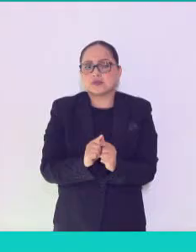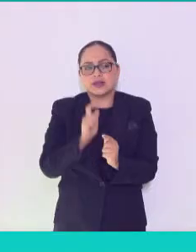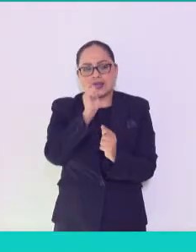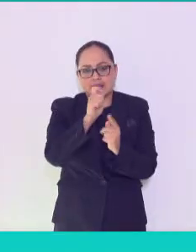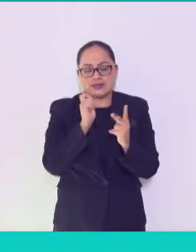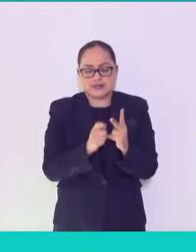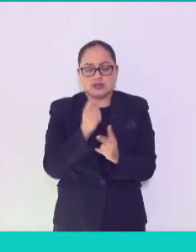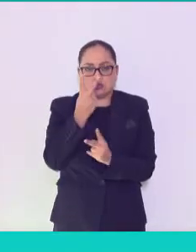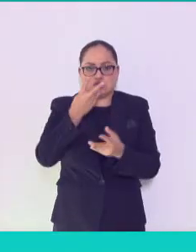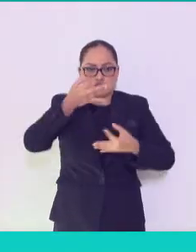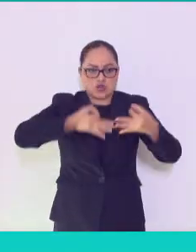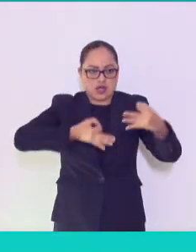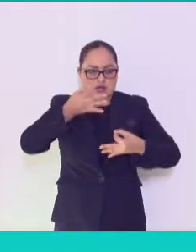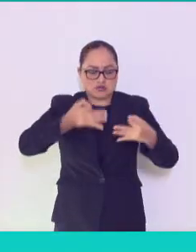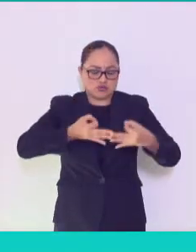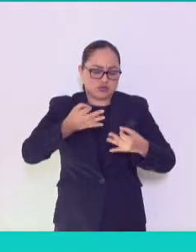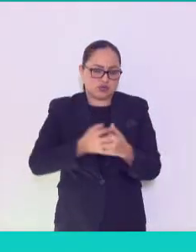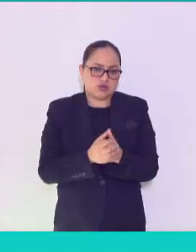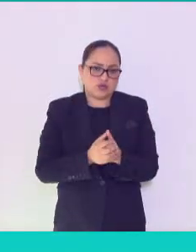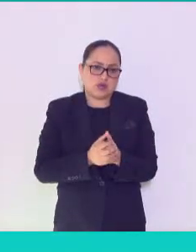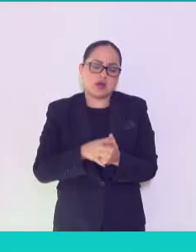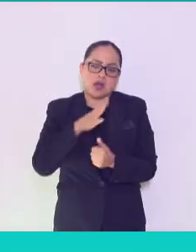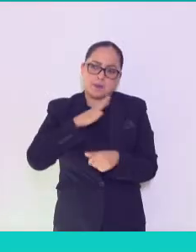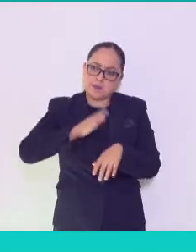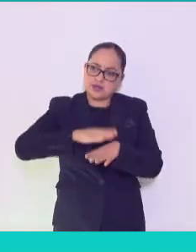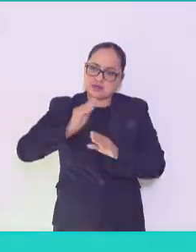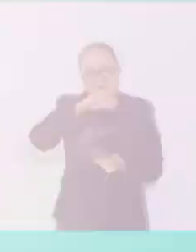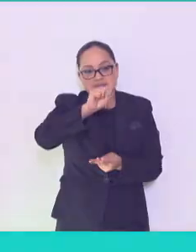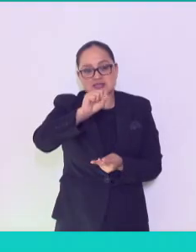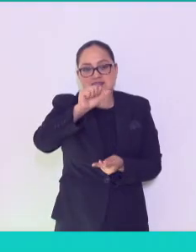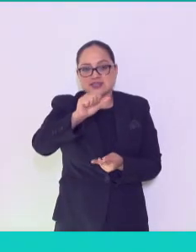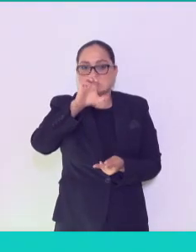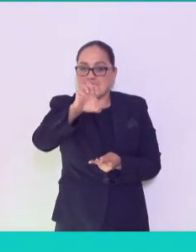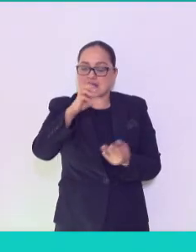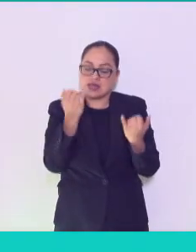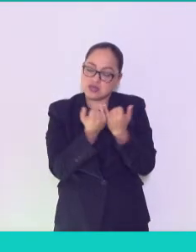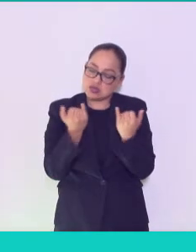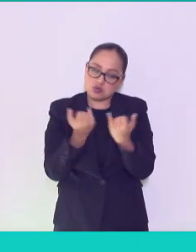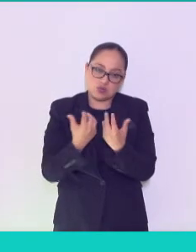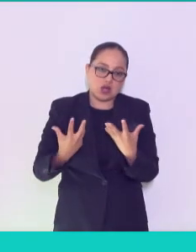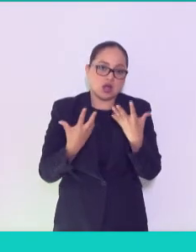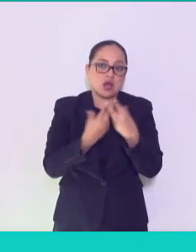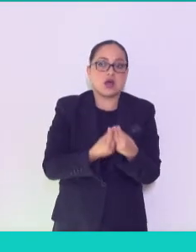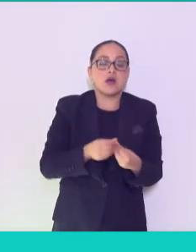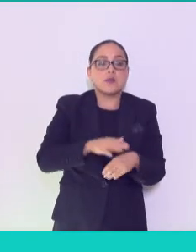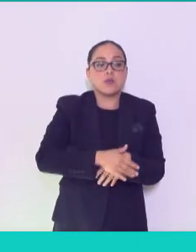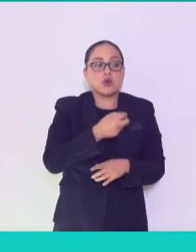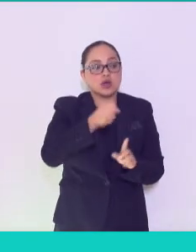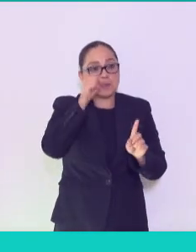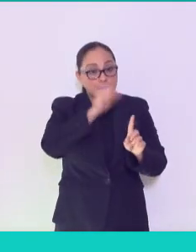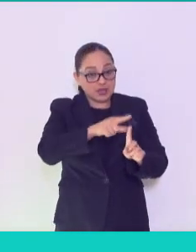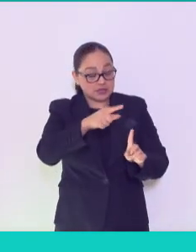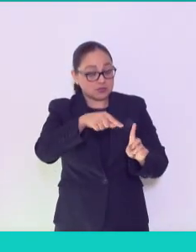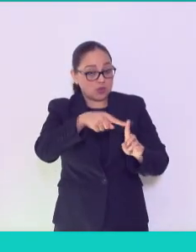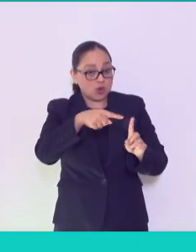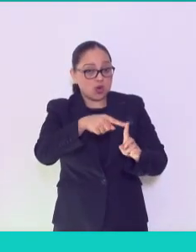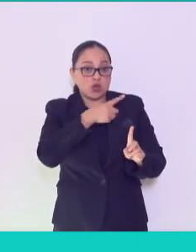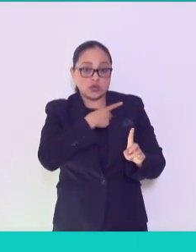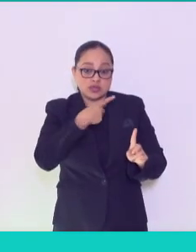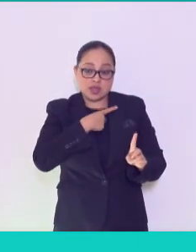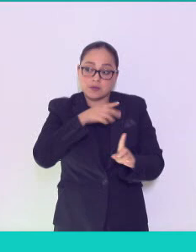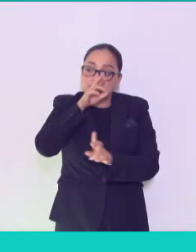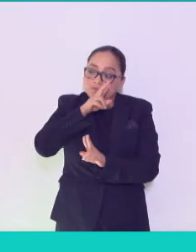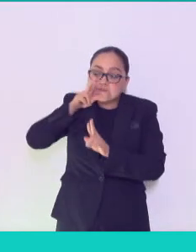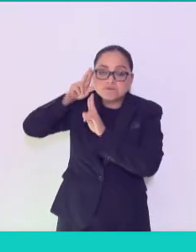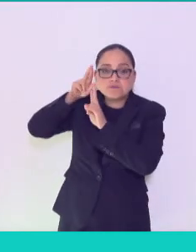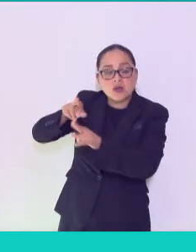asunto por tratarse de un tema relacionado con una empresa que fue extinguida en consecuencia se advierte que sujeto obligado debió dar atención al